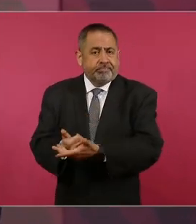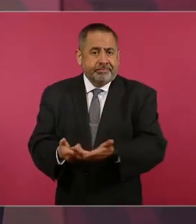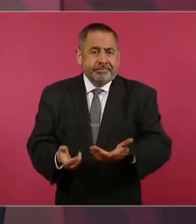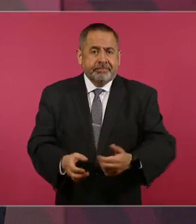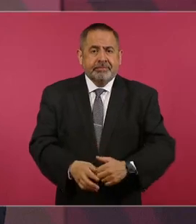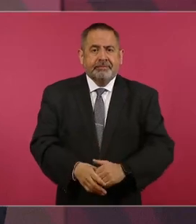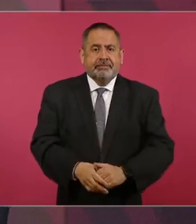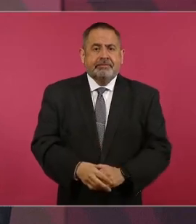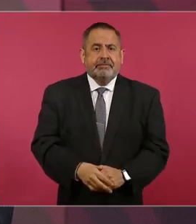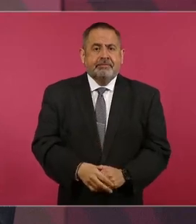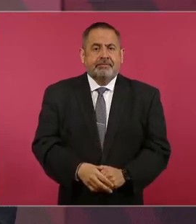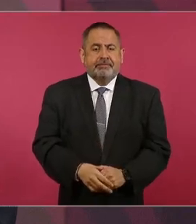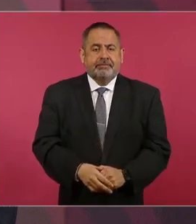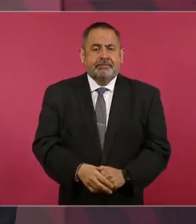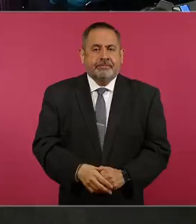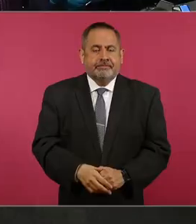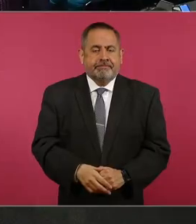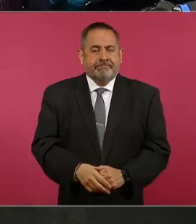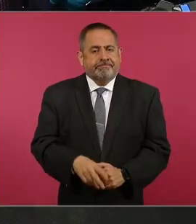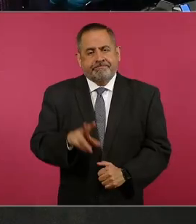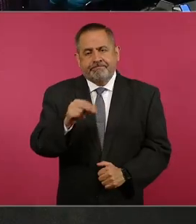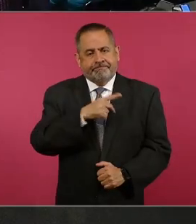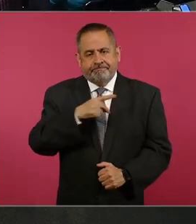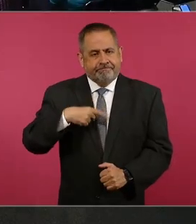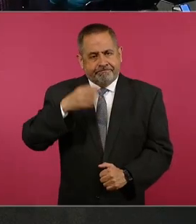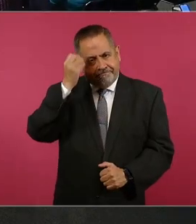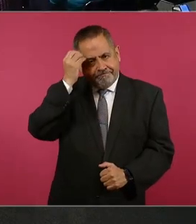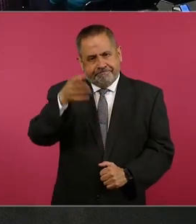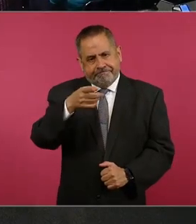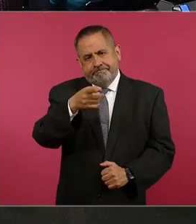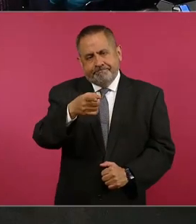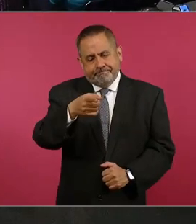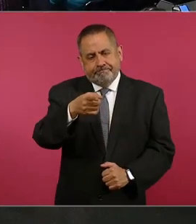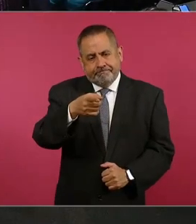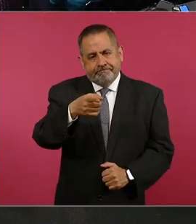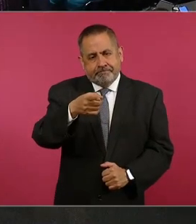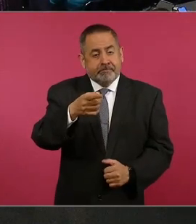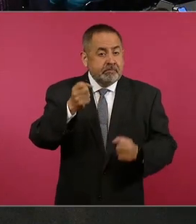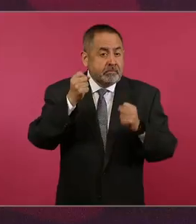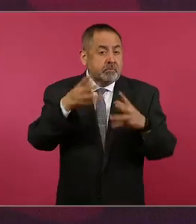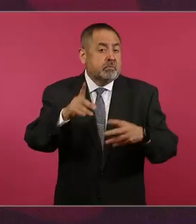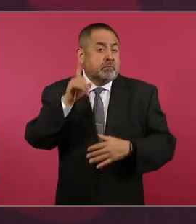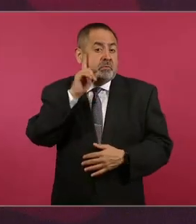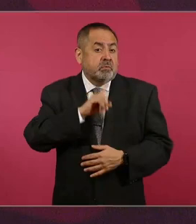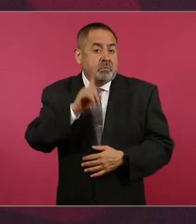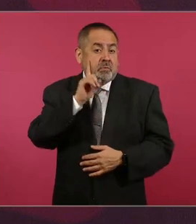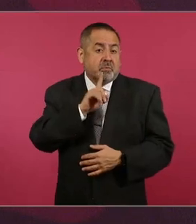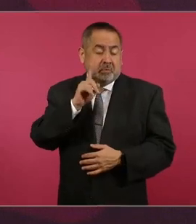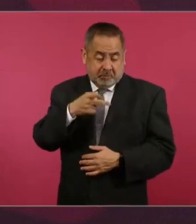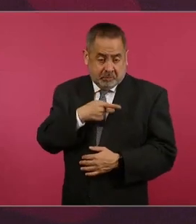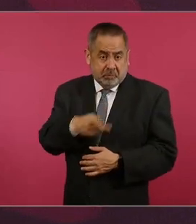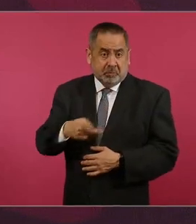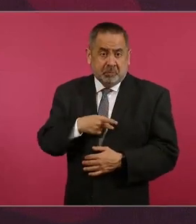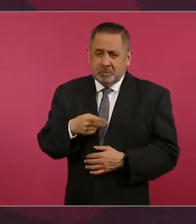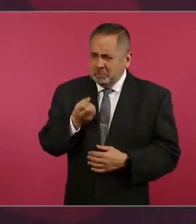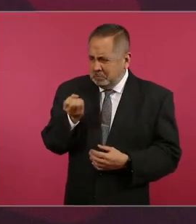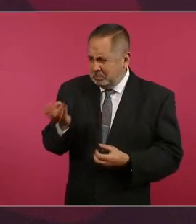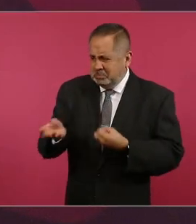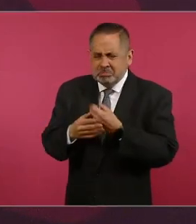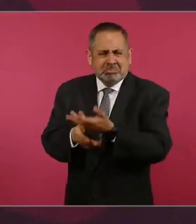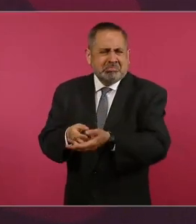¿Cómo olvidar que tantas mujeres pobres donaron